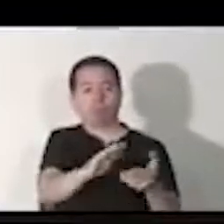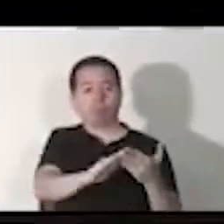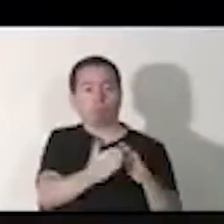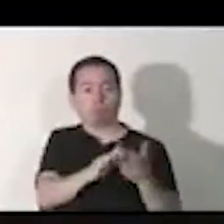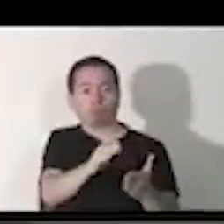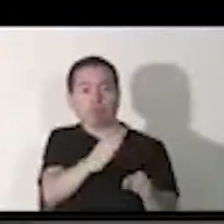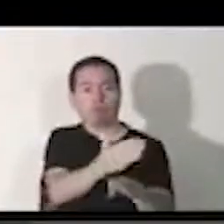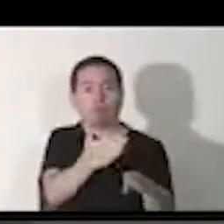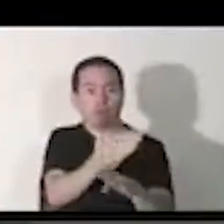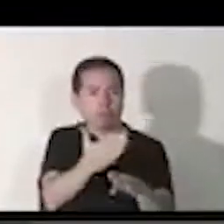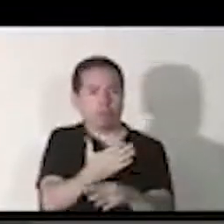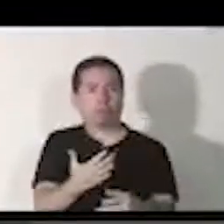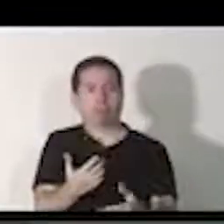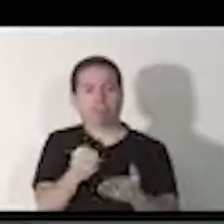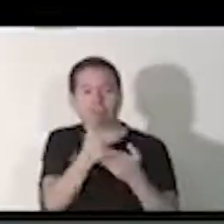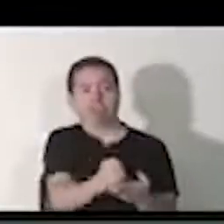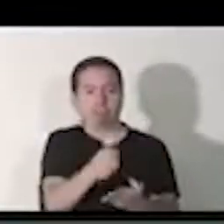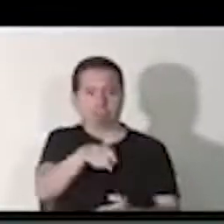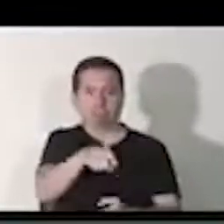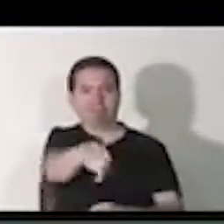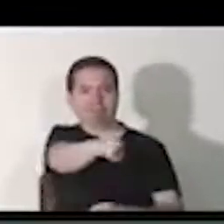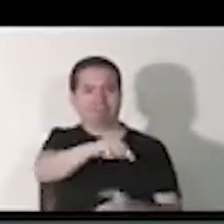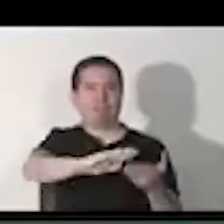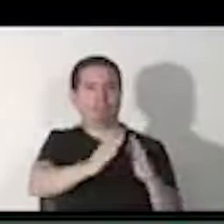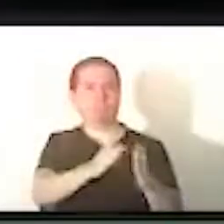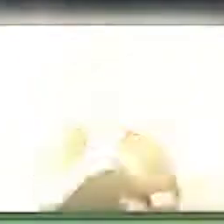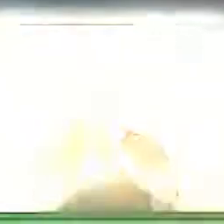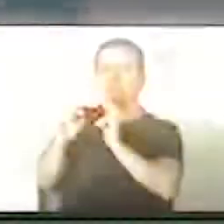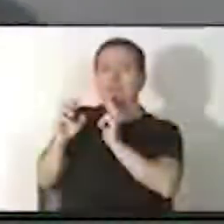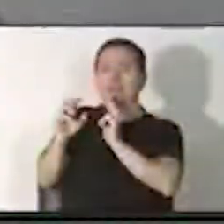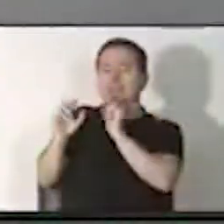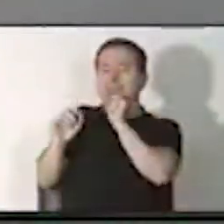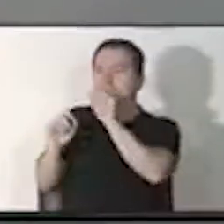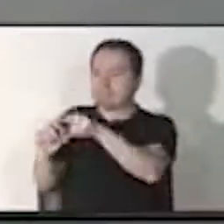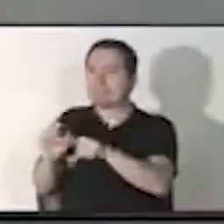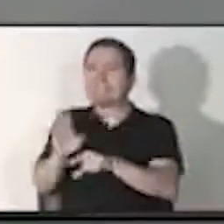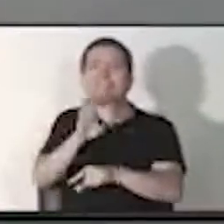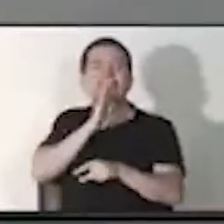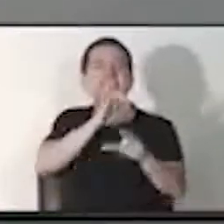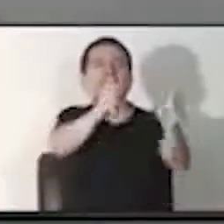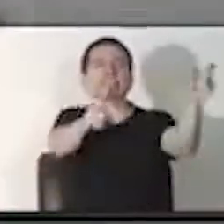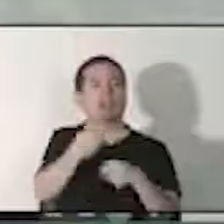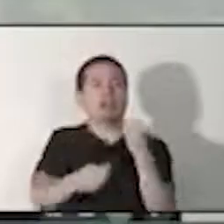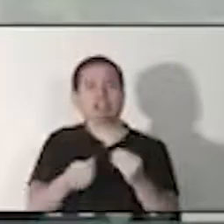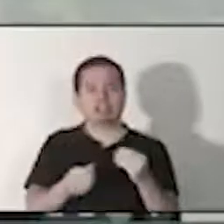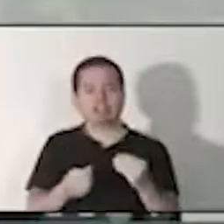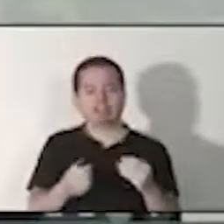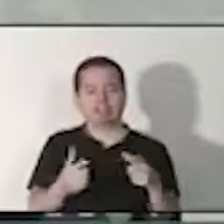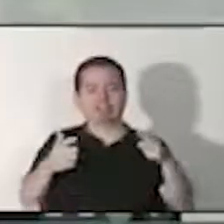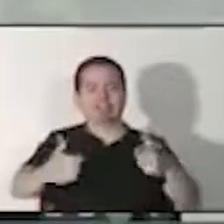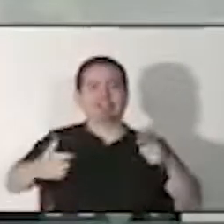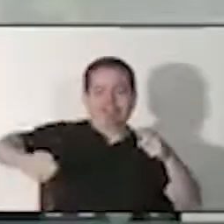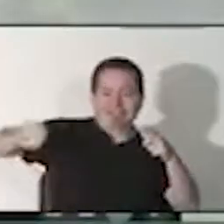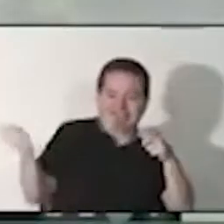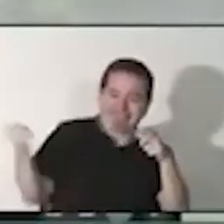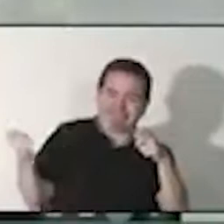Toro, citó a debate de control político a los funcionarios de la Secretaría de Salud, Gobierno, Planeación y de Ambiente y Gestión del Riesgo y